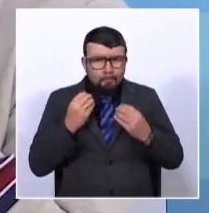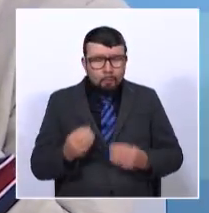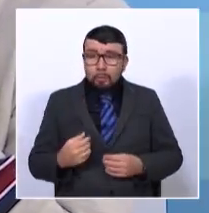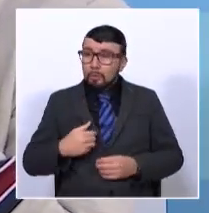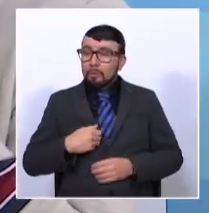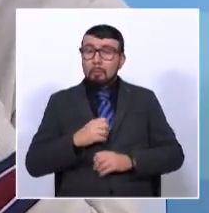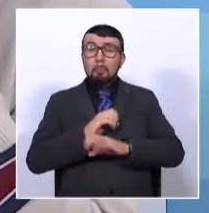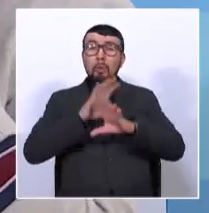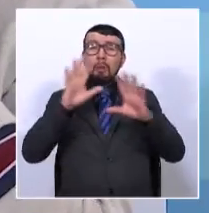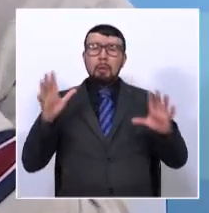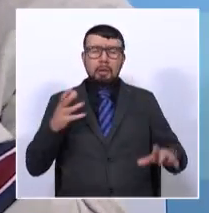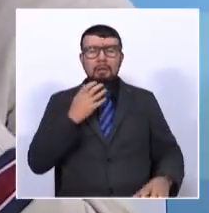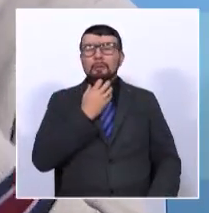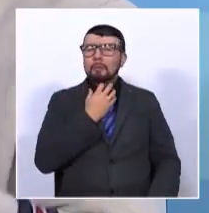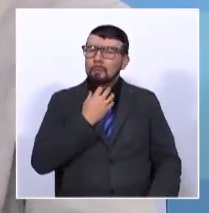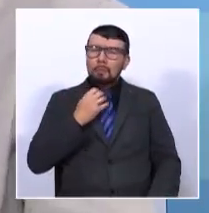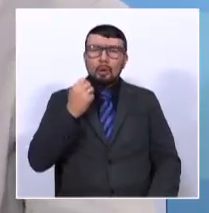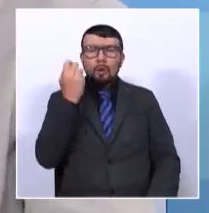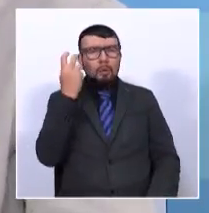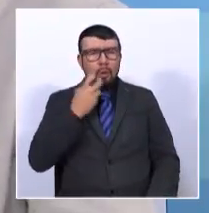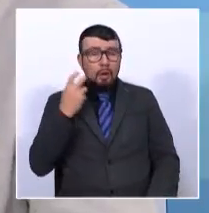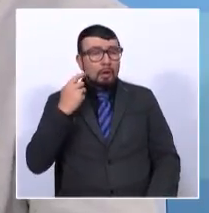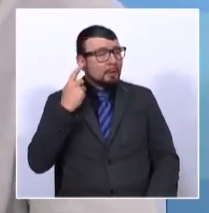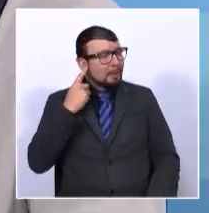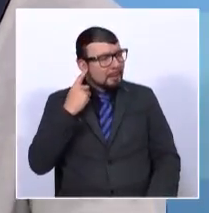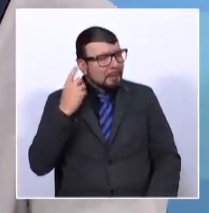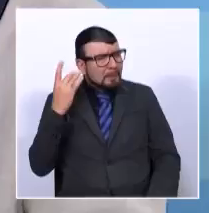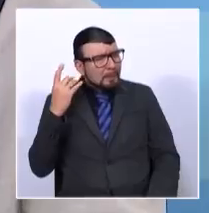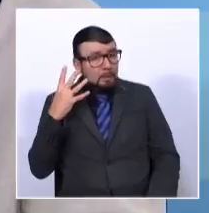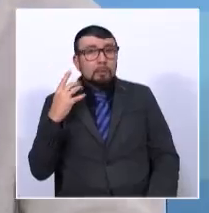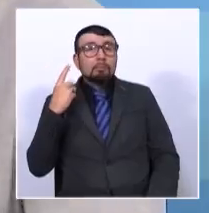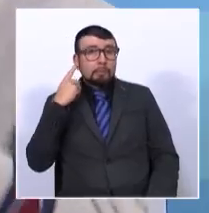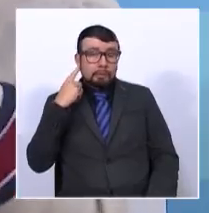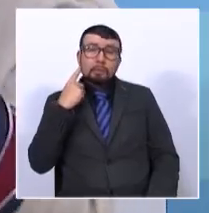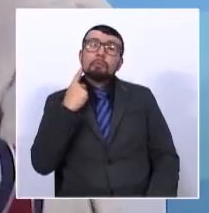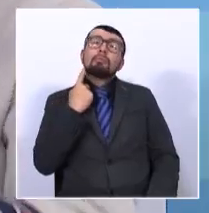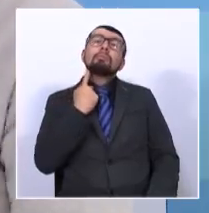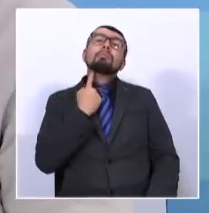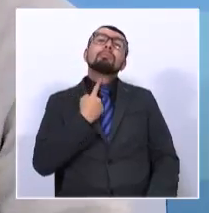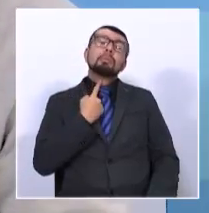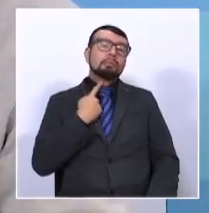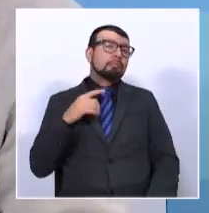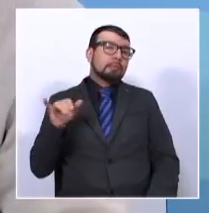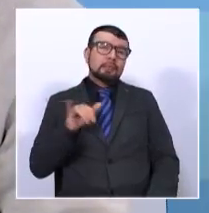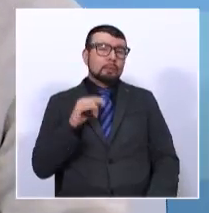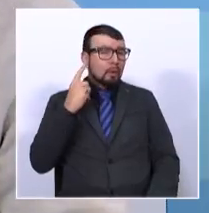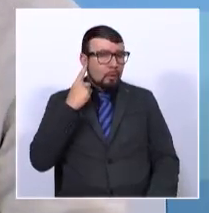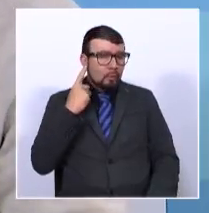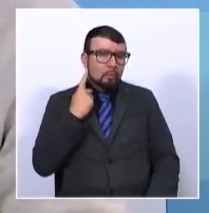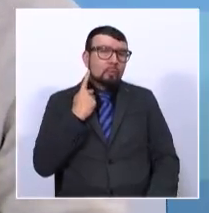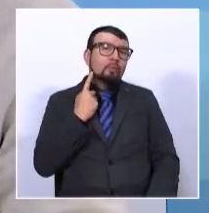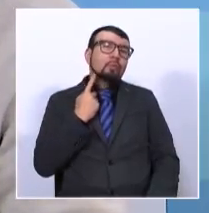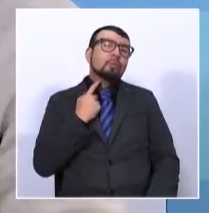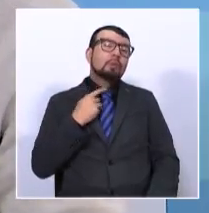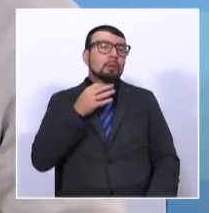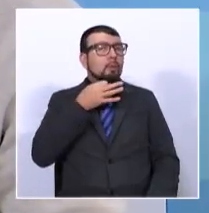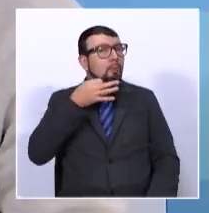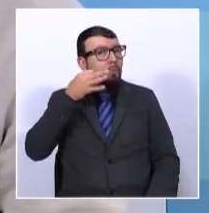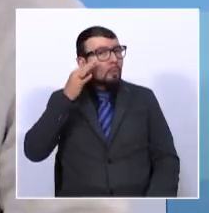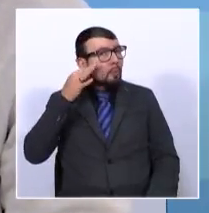amanezco disfónico, me duelen los oídos, porque el oído se comunica con la garganta por un tubito que llama la trompa de